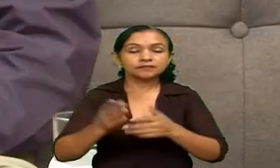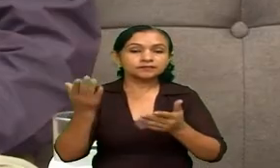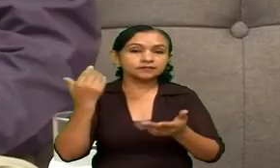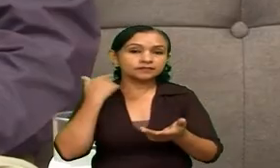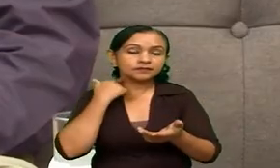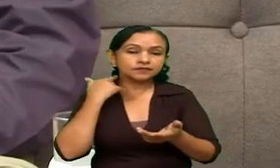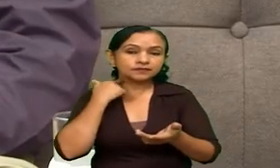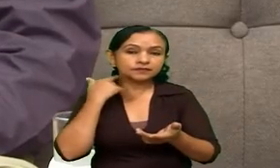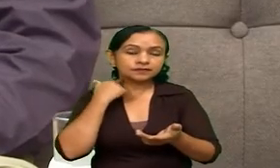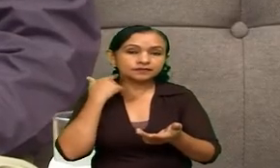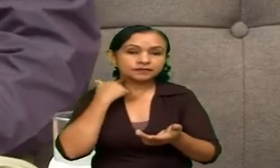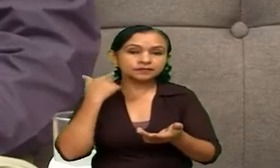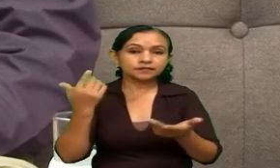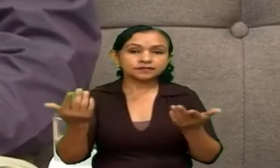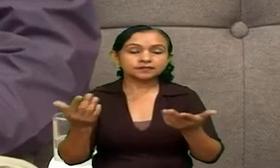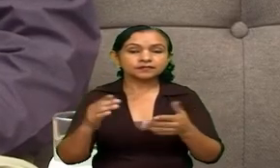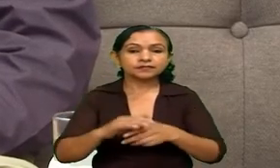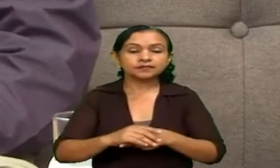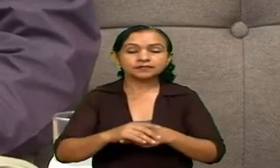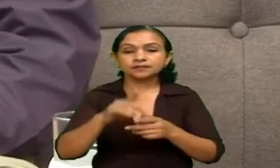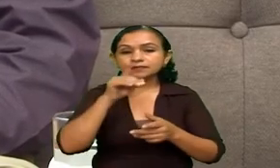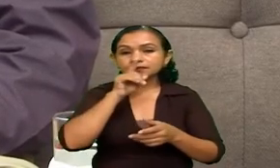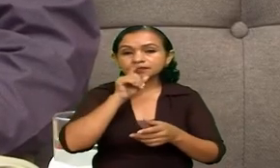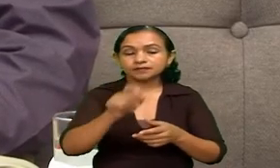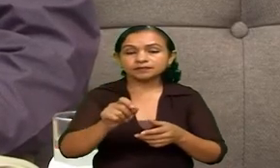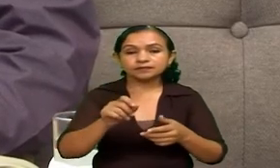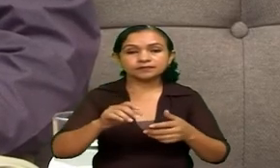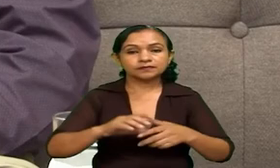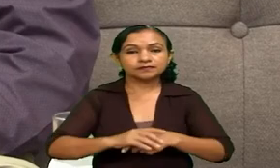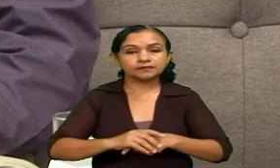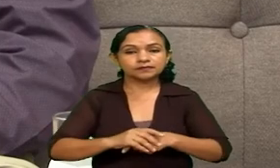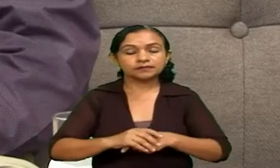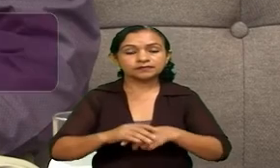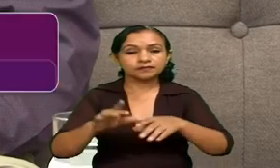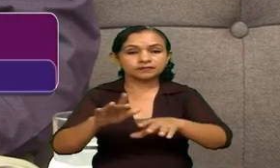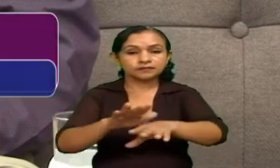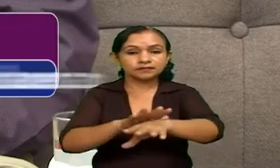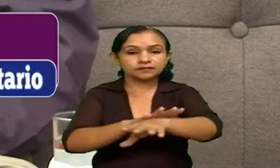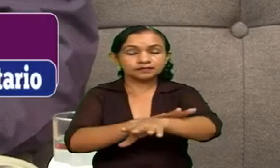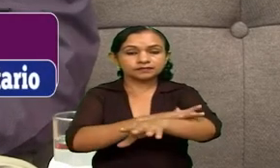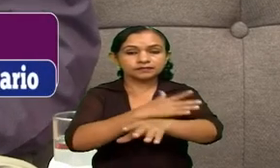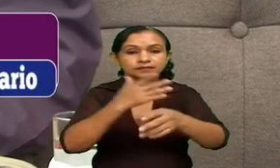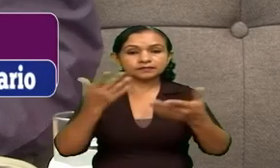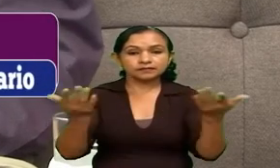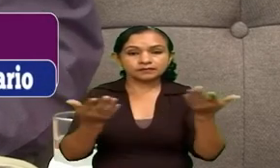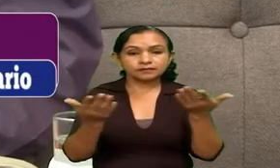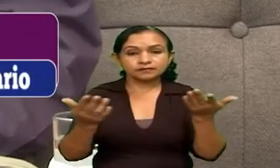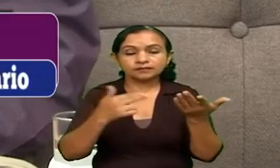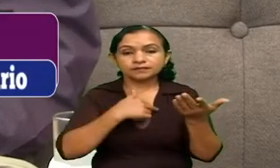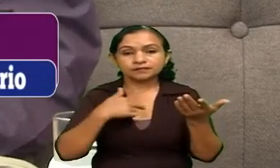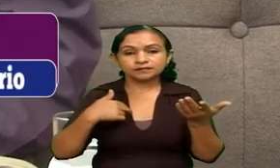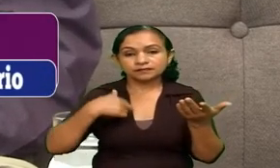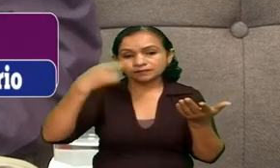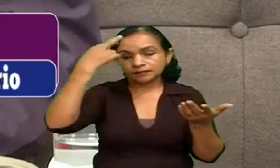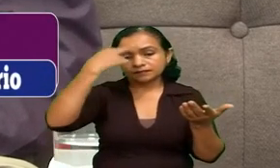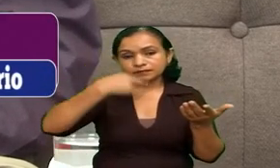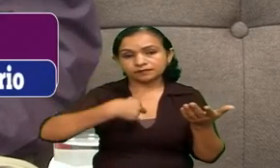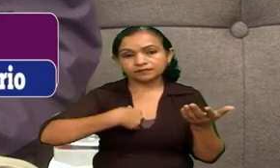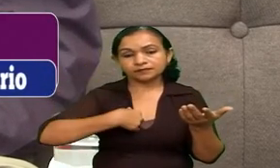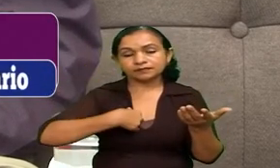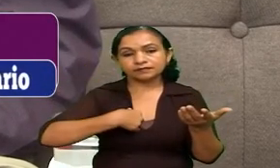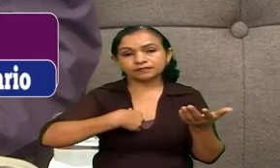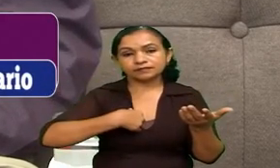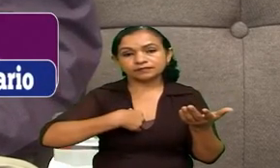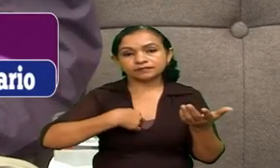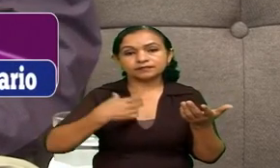siempre, ¿verdad?, es un gusto. Nos sentimos con la responsabilidad de informarle